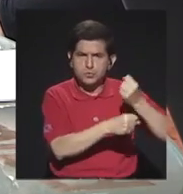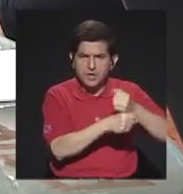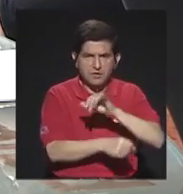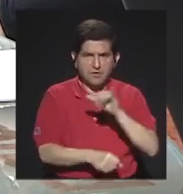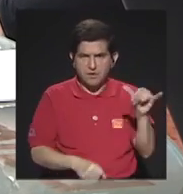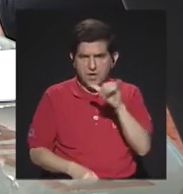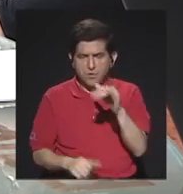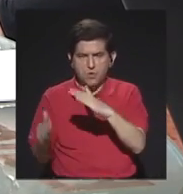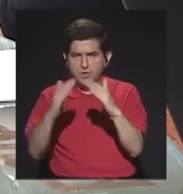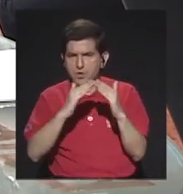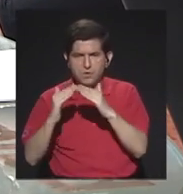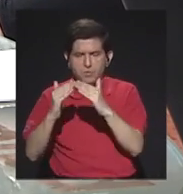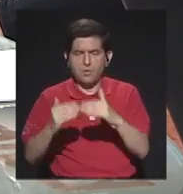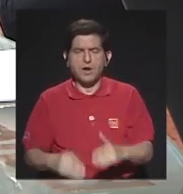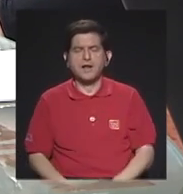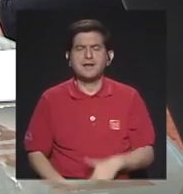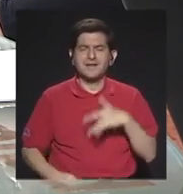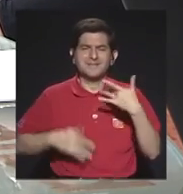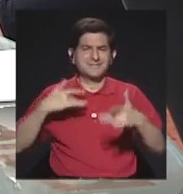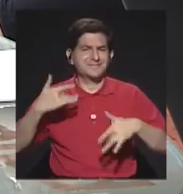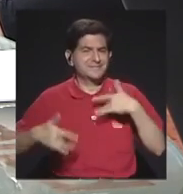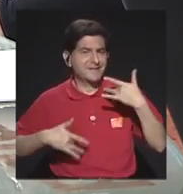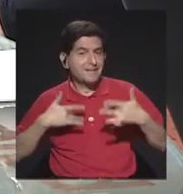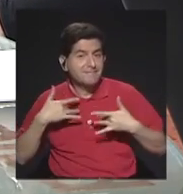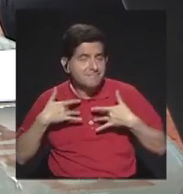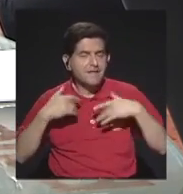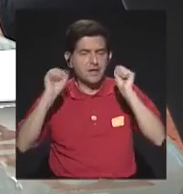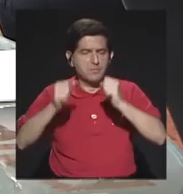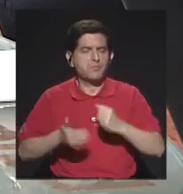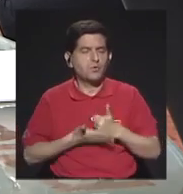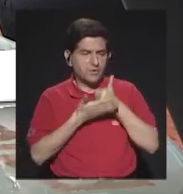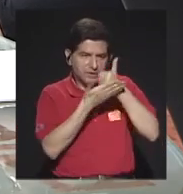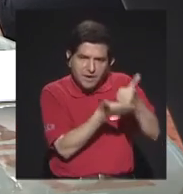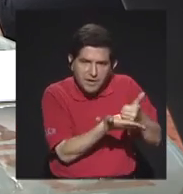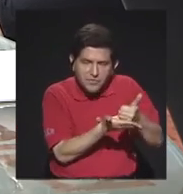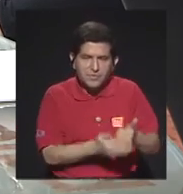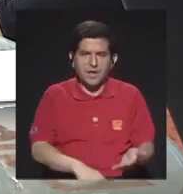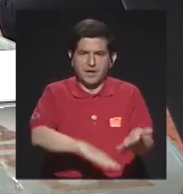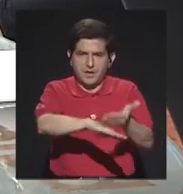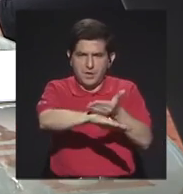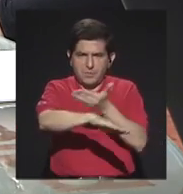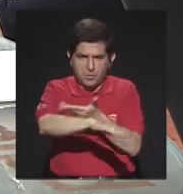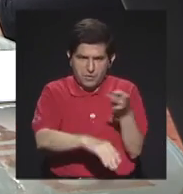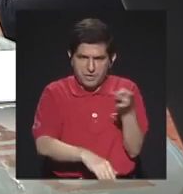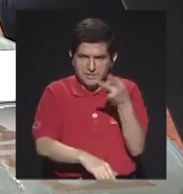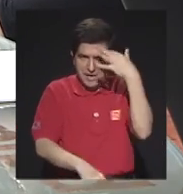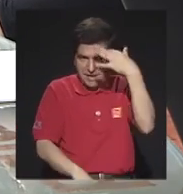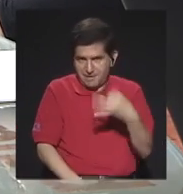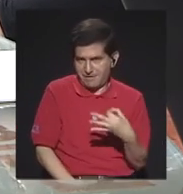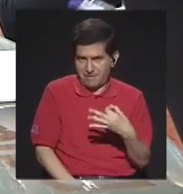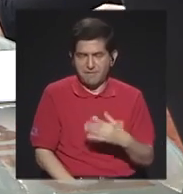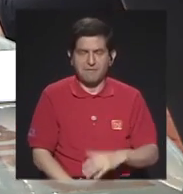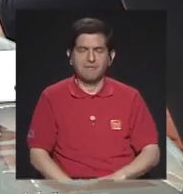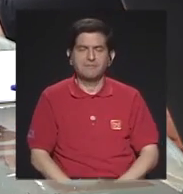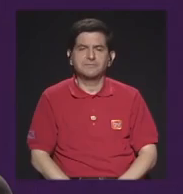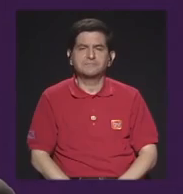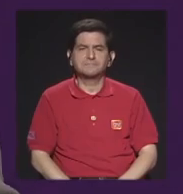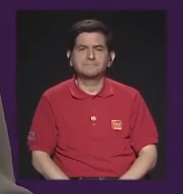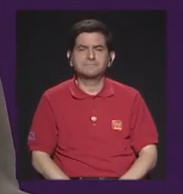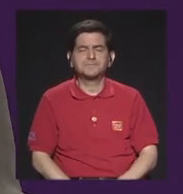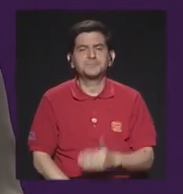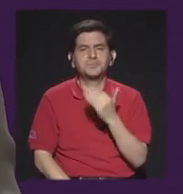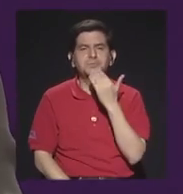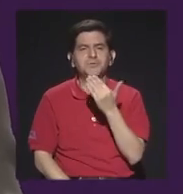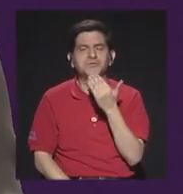que a las comunidades como tal sentimos podemos aportar y crecer juntos, pensaría yo desde ese punto de vista? Bien,